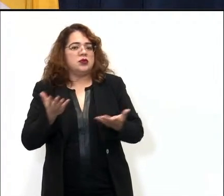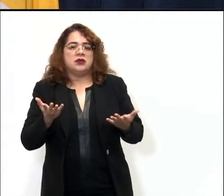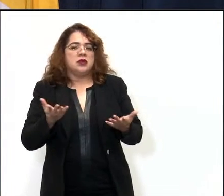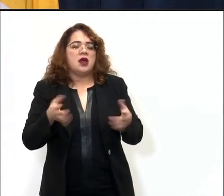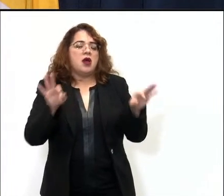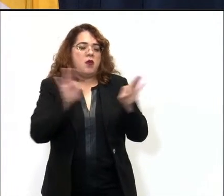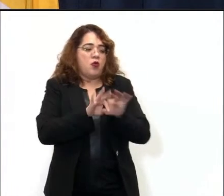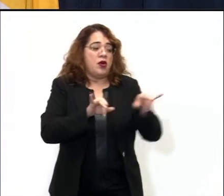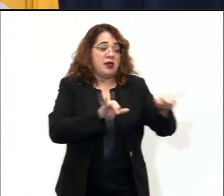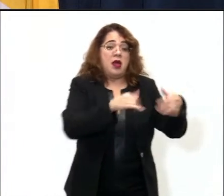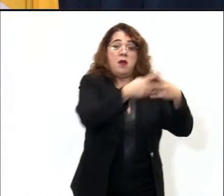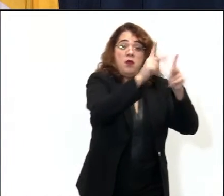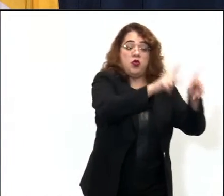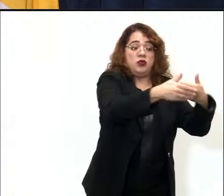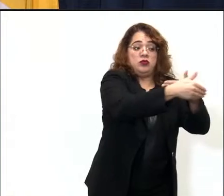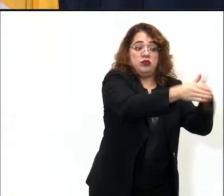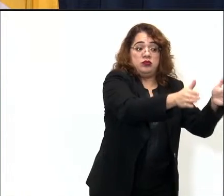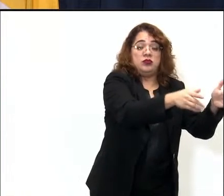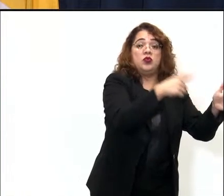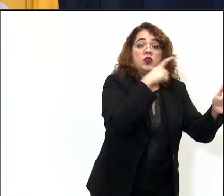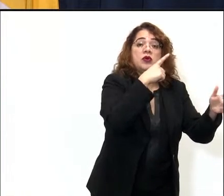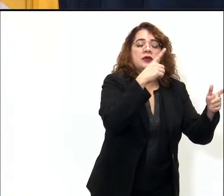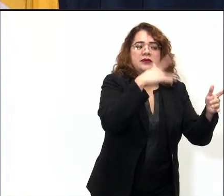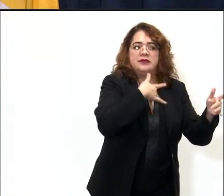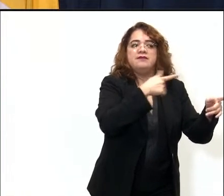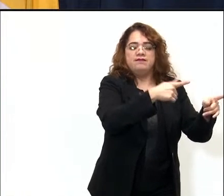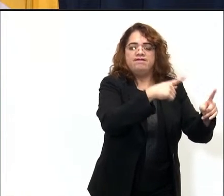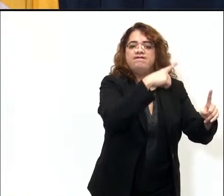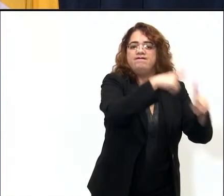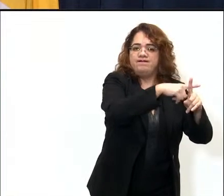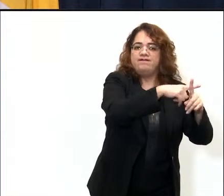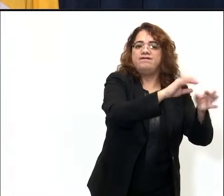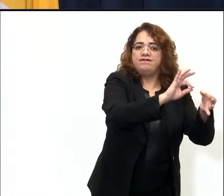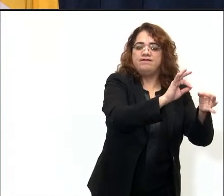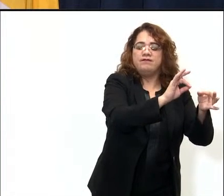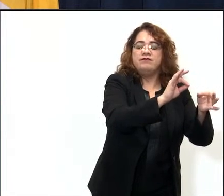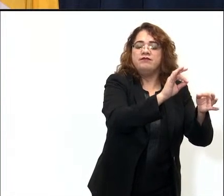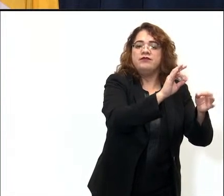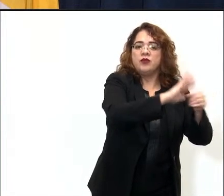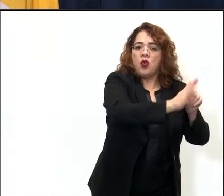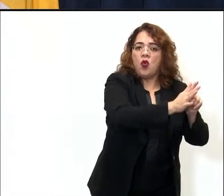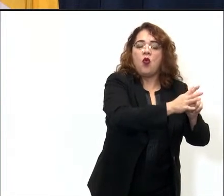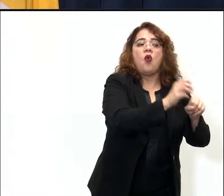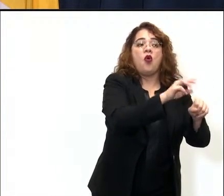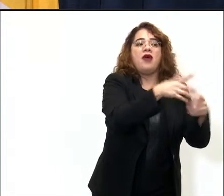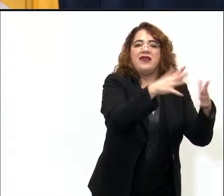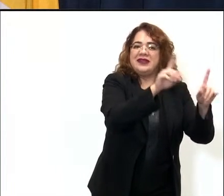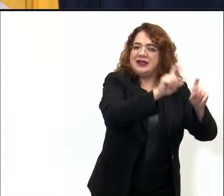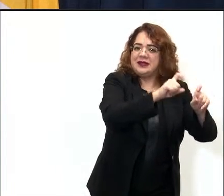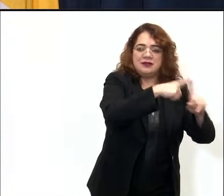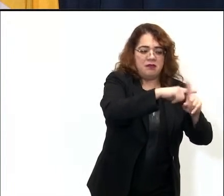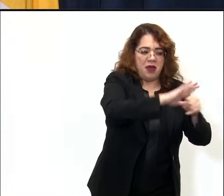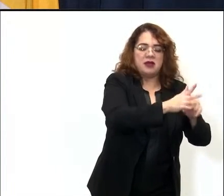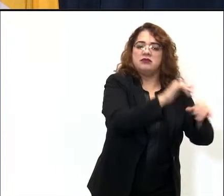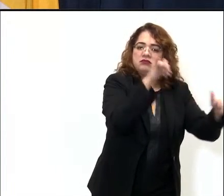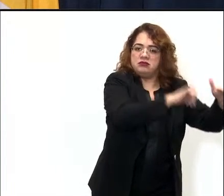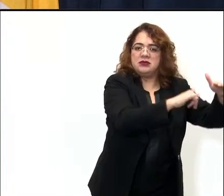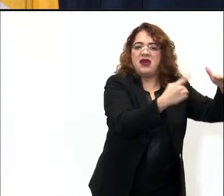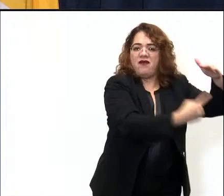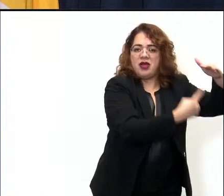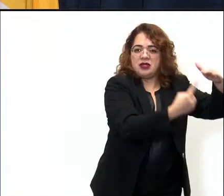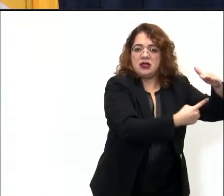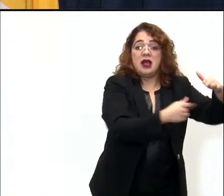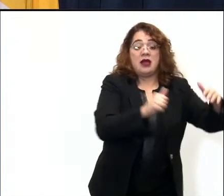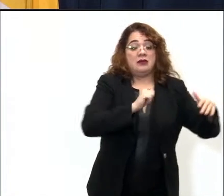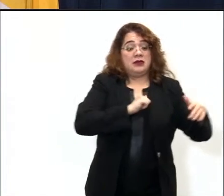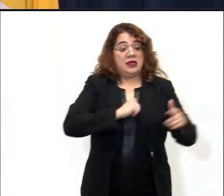que significa quedarse en casa y estar separado de otros, incluyendo a aquellos con los cuales ustedes viven. Si se